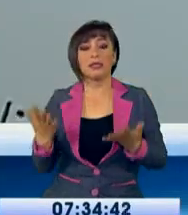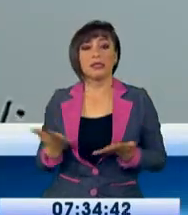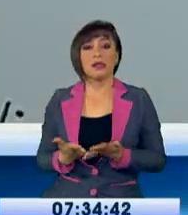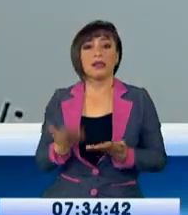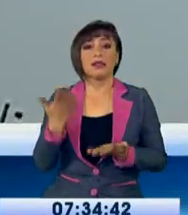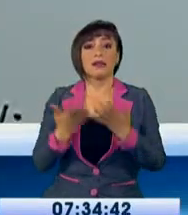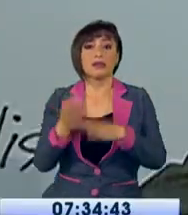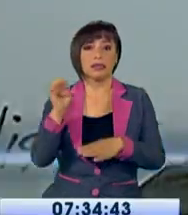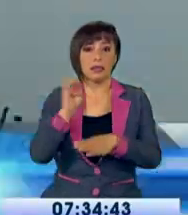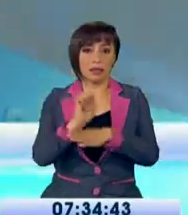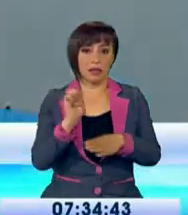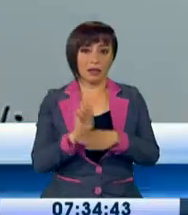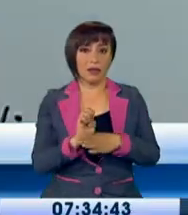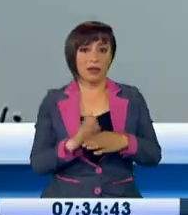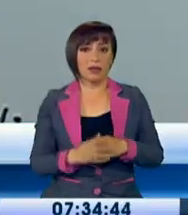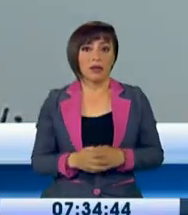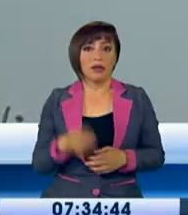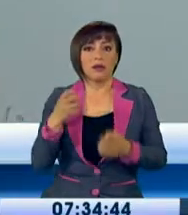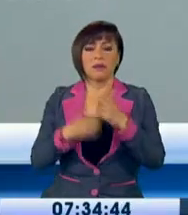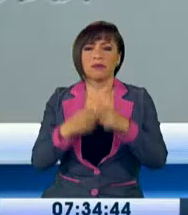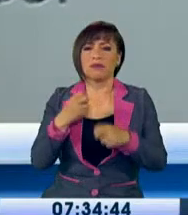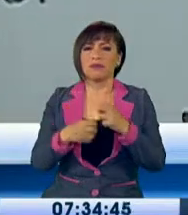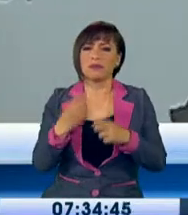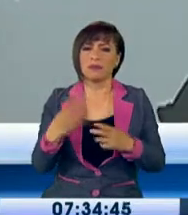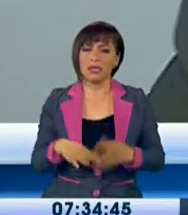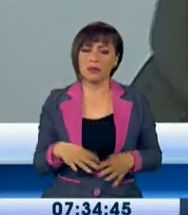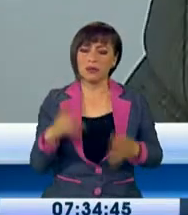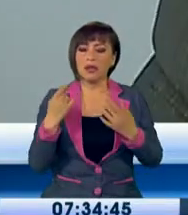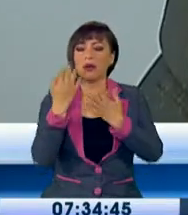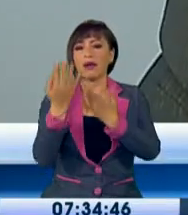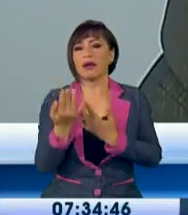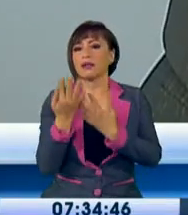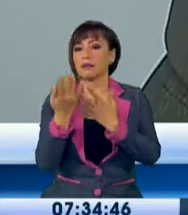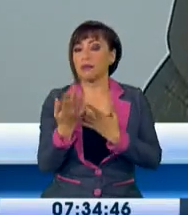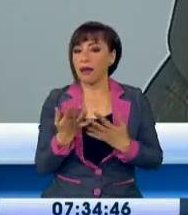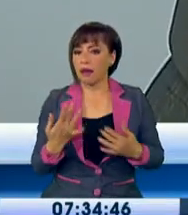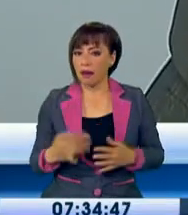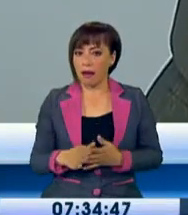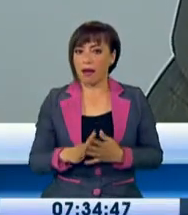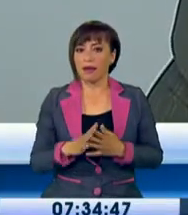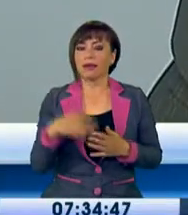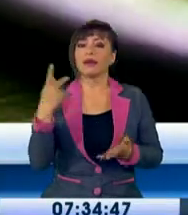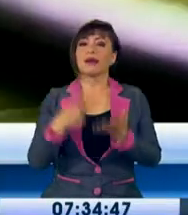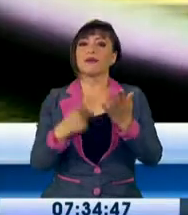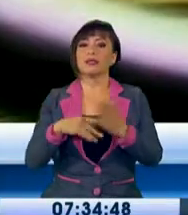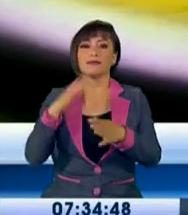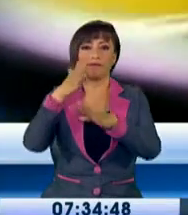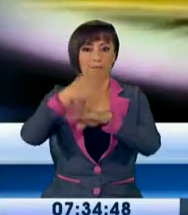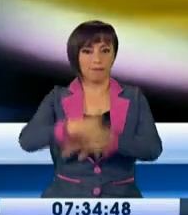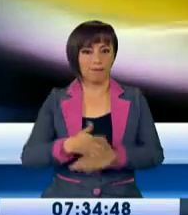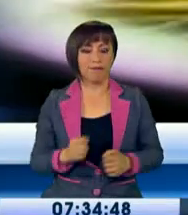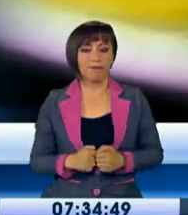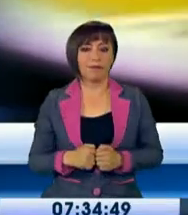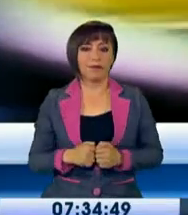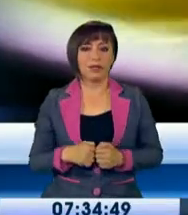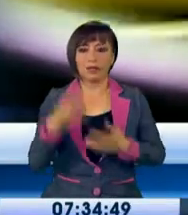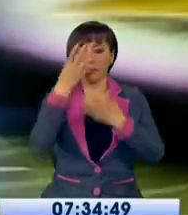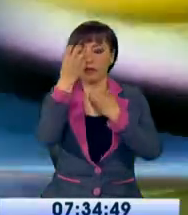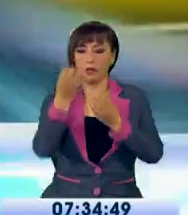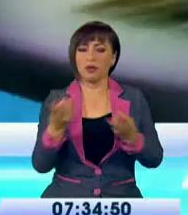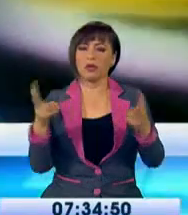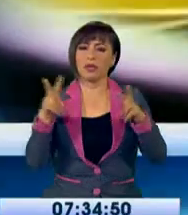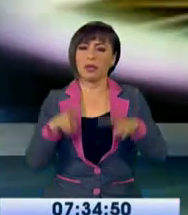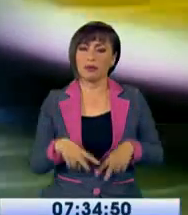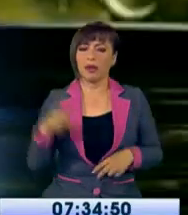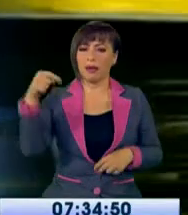diría que la economía ecuatoriana está en una desaceleración coyuntural. Tenemos que esperar las cifras, siempre se hacen ajustes anuales. Además, informó que al segundo